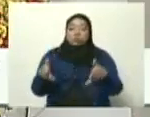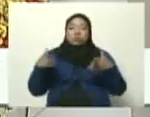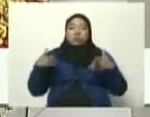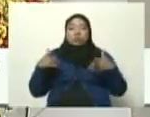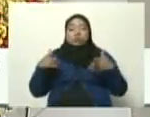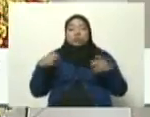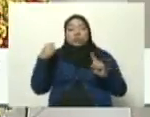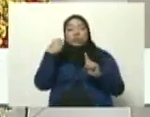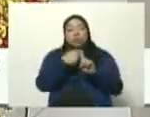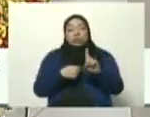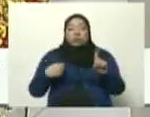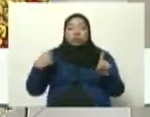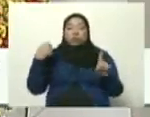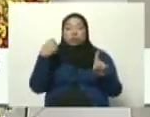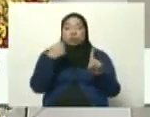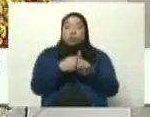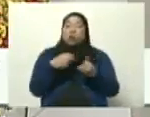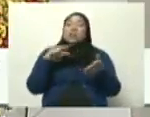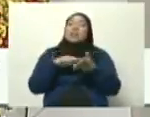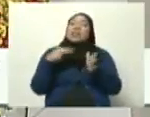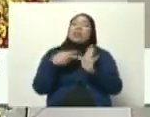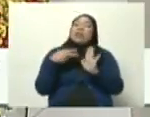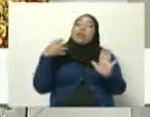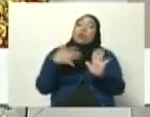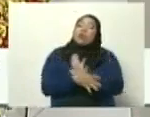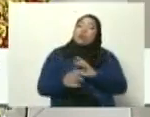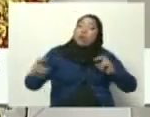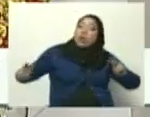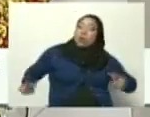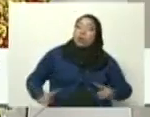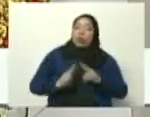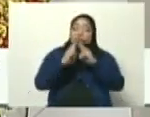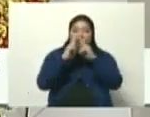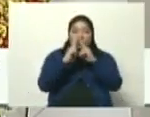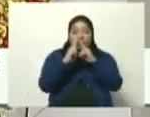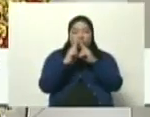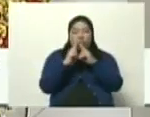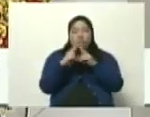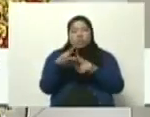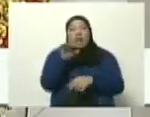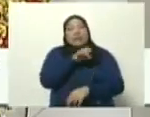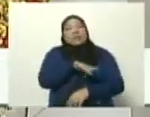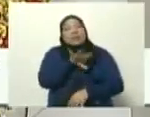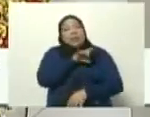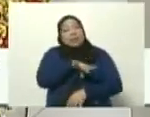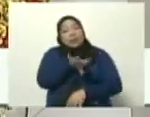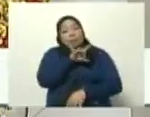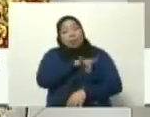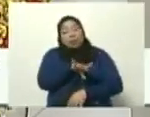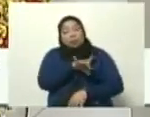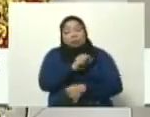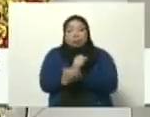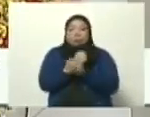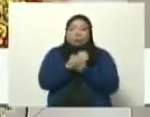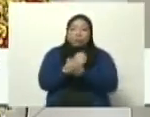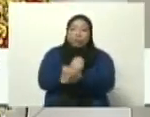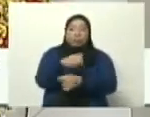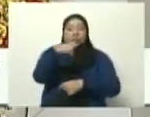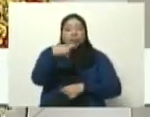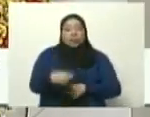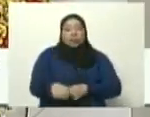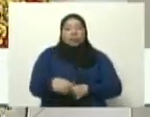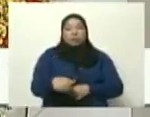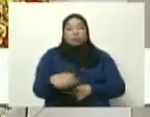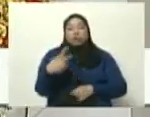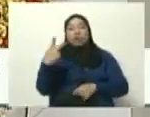la batalla de Pichincha. Significa muchísimo este encuentro, es un enlace sentimental, una relación amorosa que dura por más